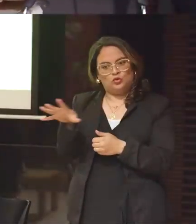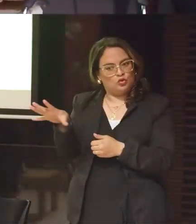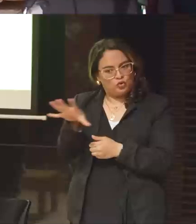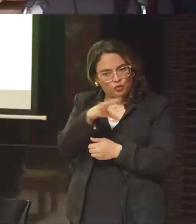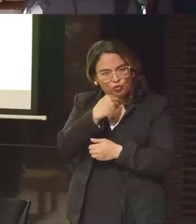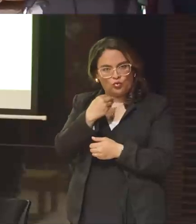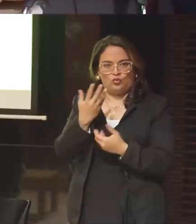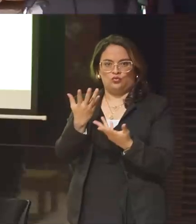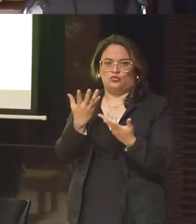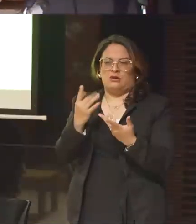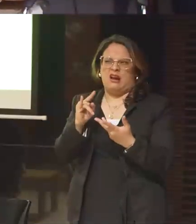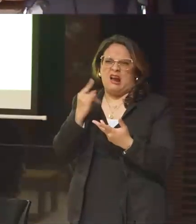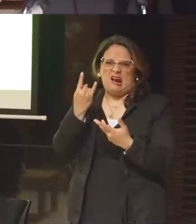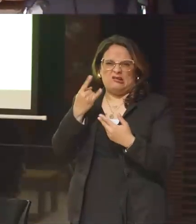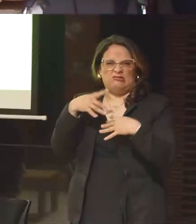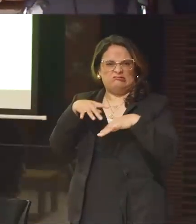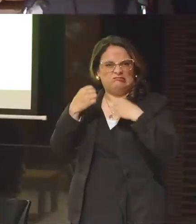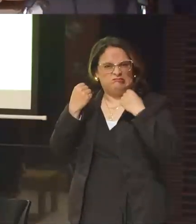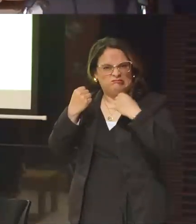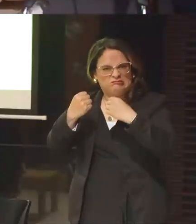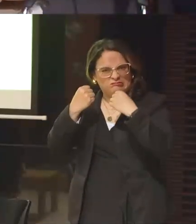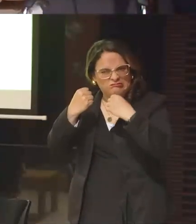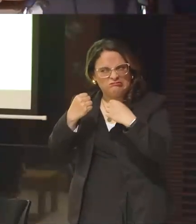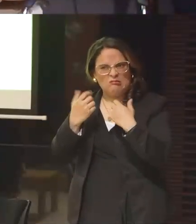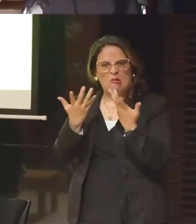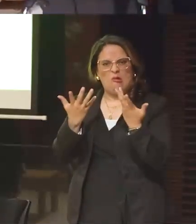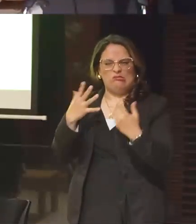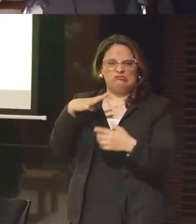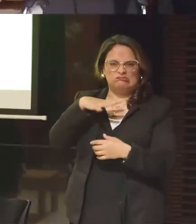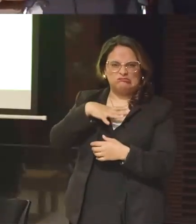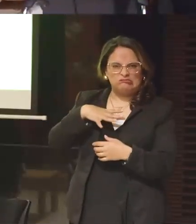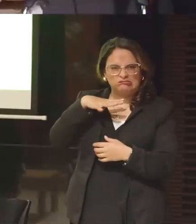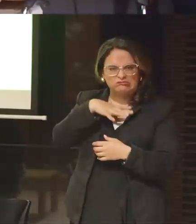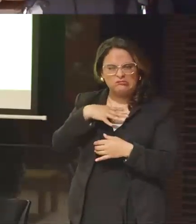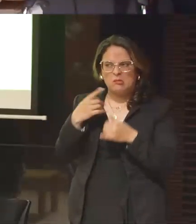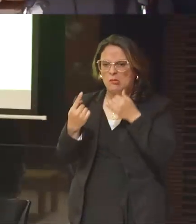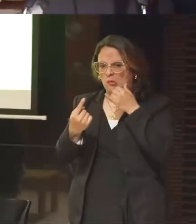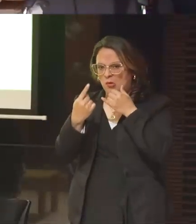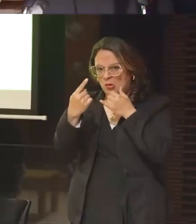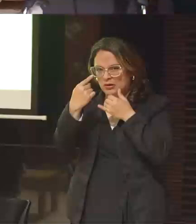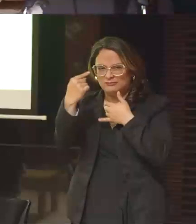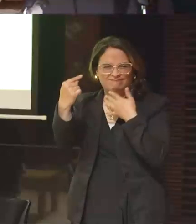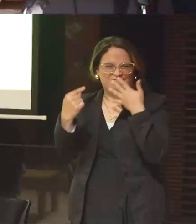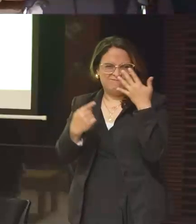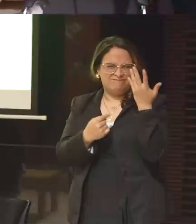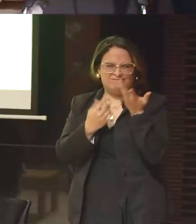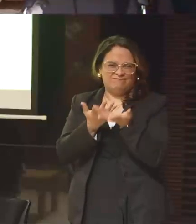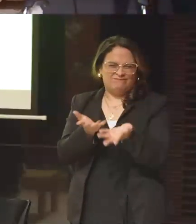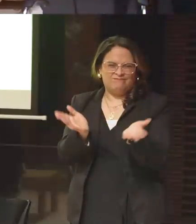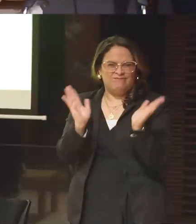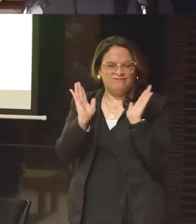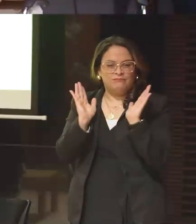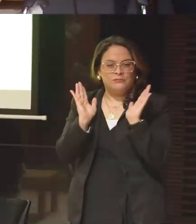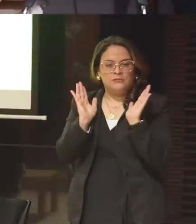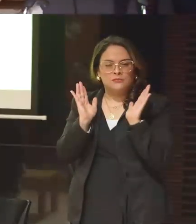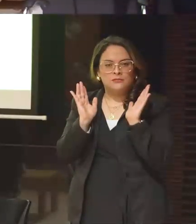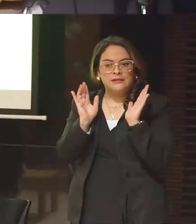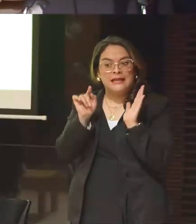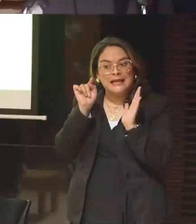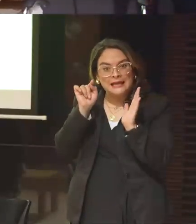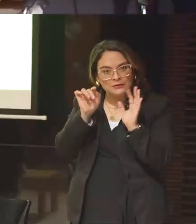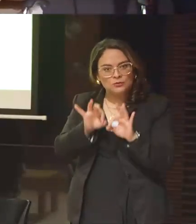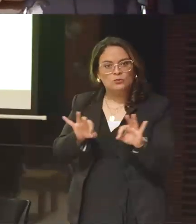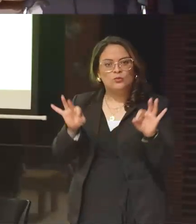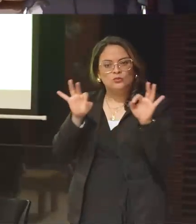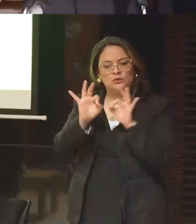o en caso de inconformidad política o lo que sea, eso debería ser lo que más se cuida, no